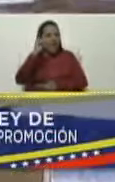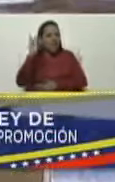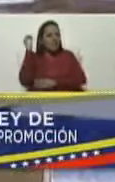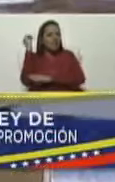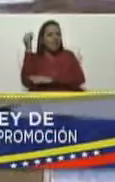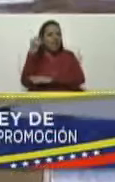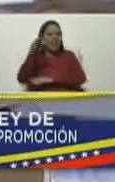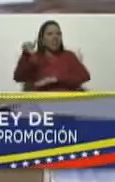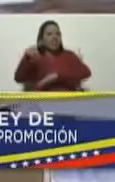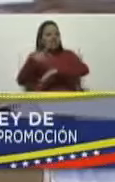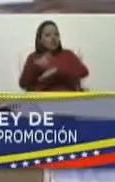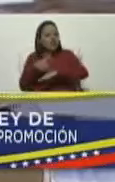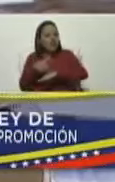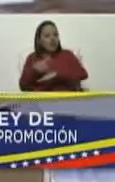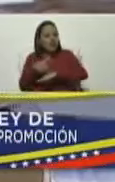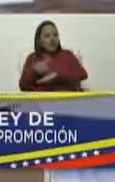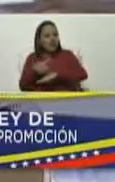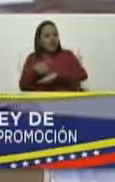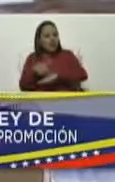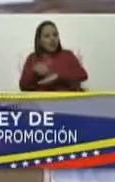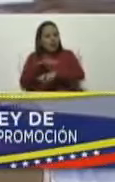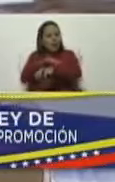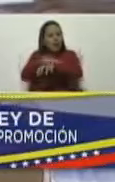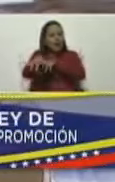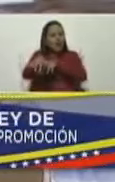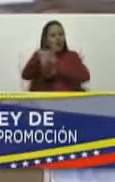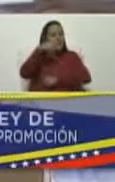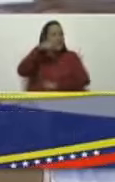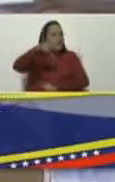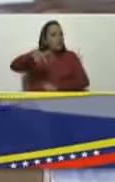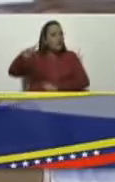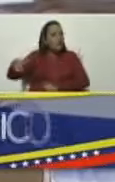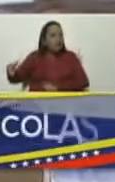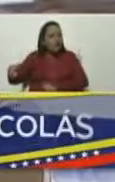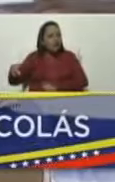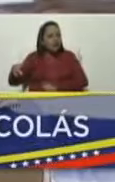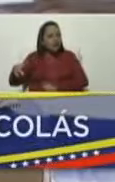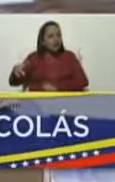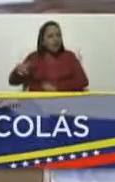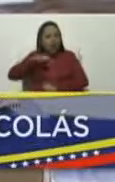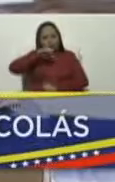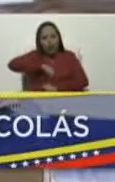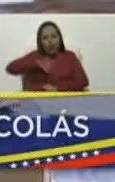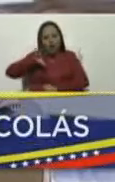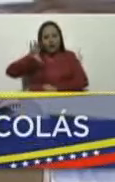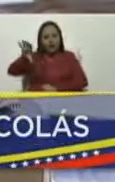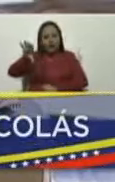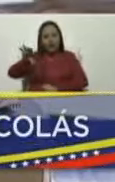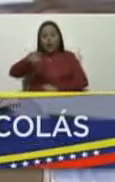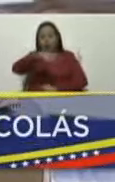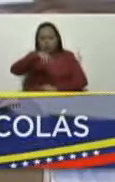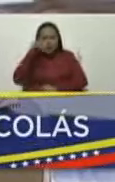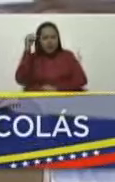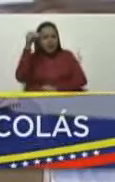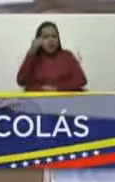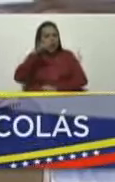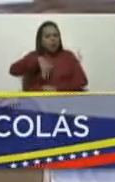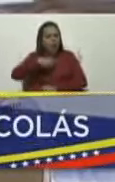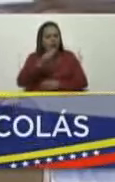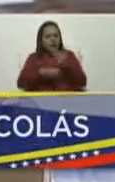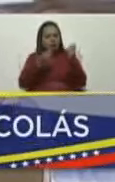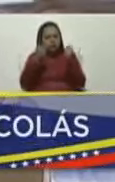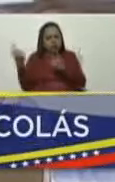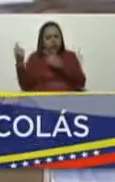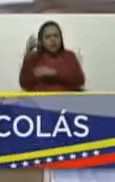Asamblea Nacional con mayoría popular y patriota. ¿Ustedes creen que uno pudiera mandar a la